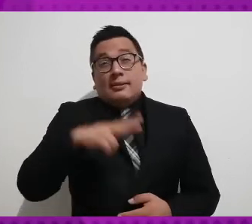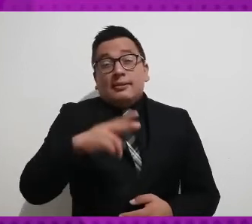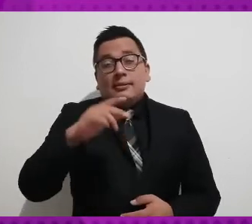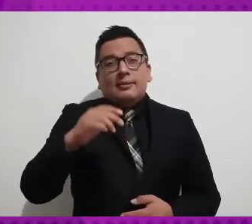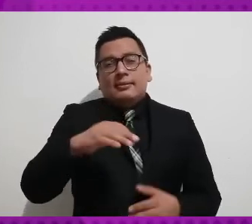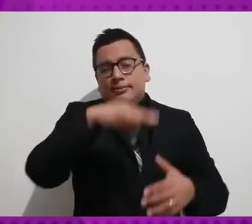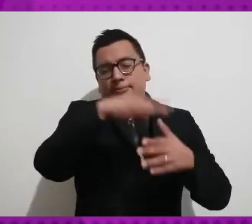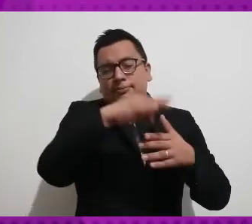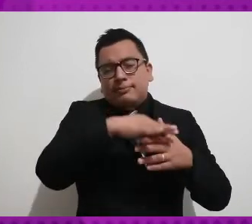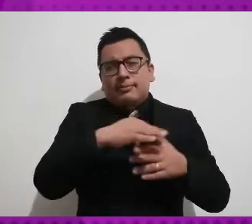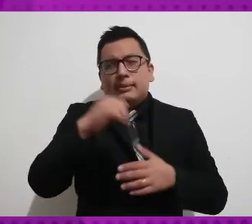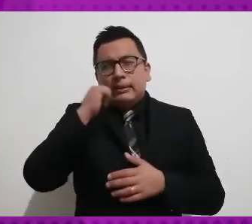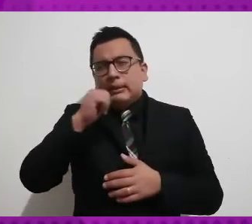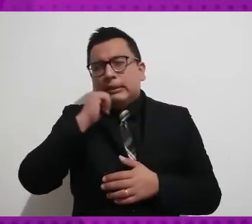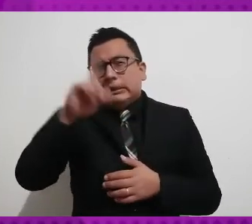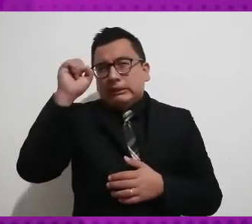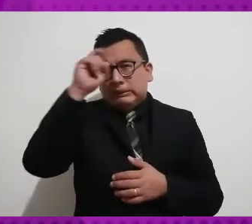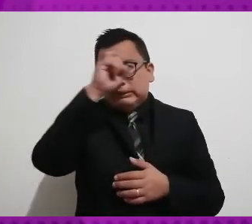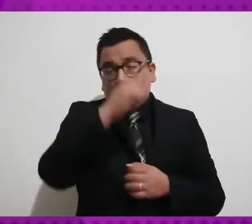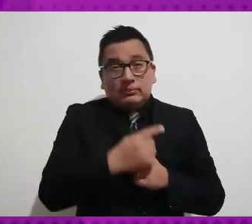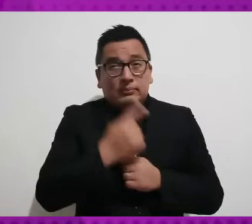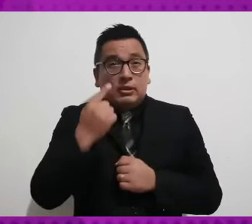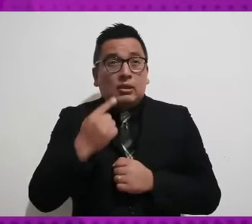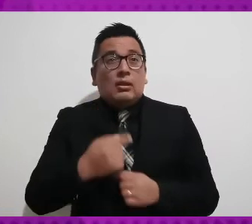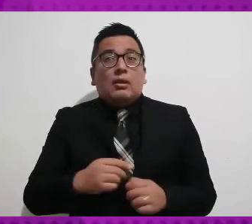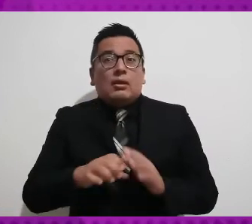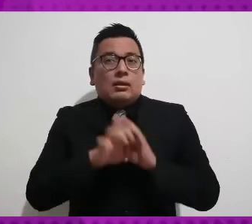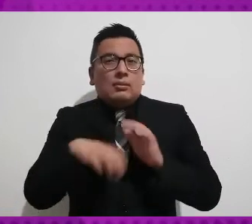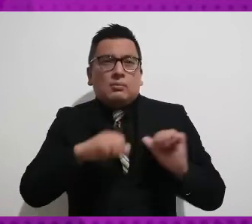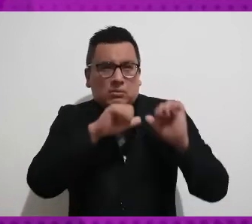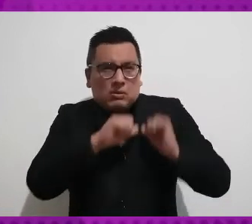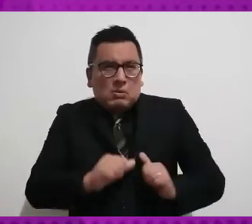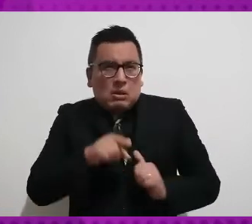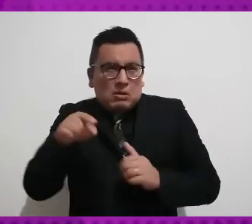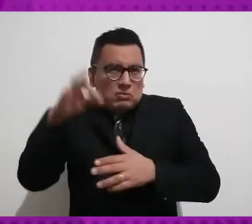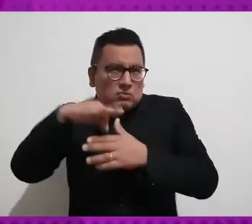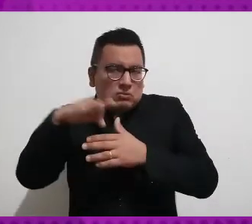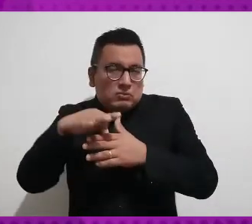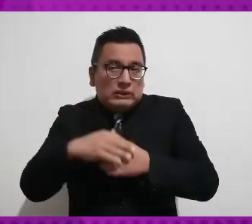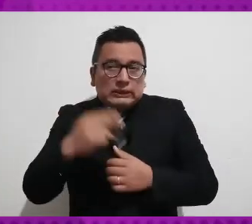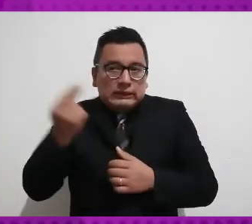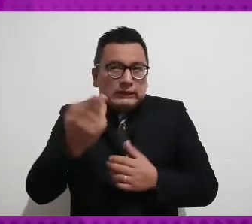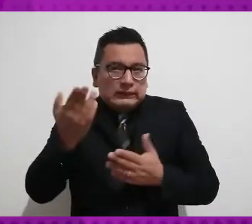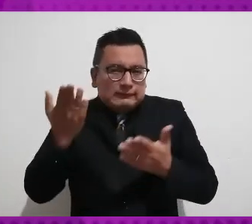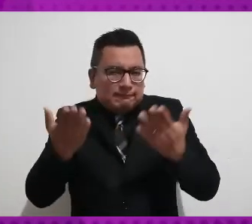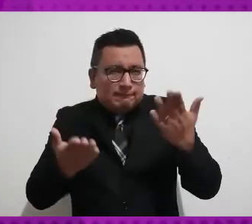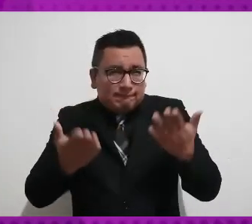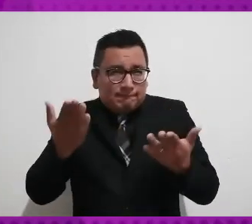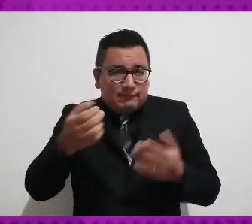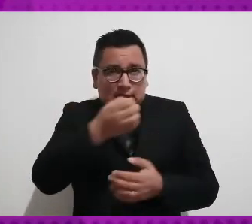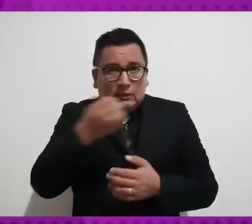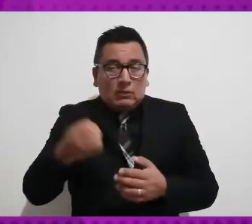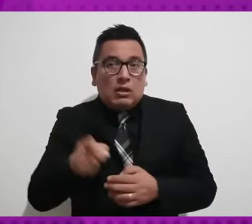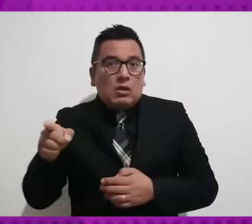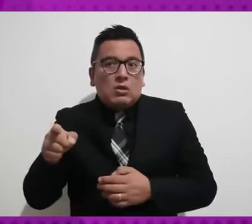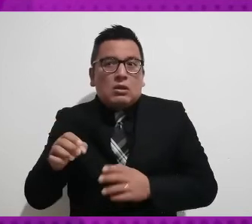la autoridad electoral tiene que hacer un esfuerzo de equilibrio. No se le puede pasar la mano en eso de estar allí